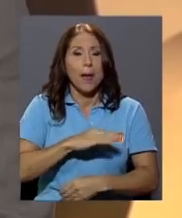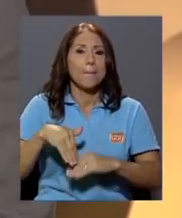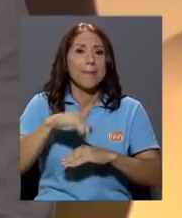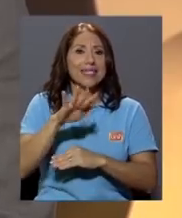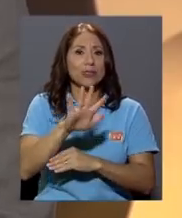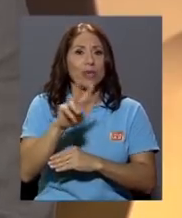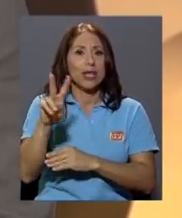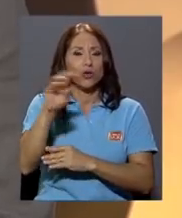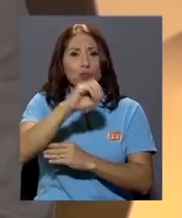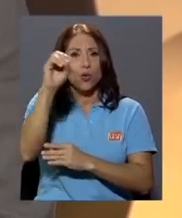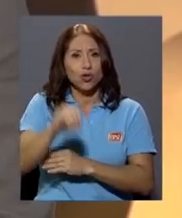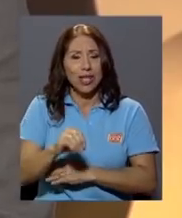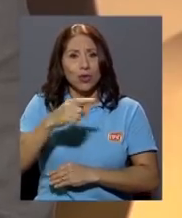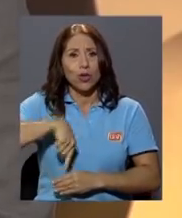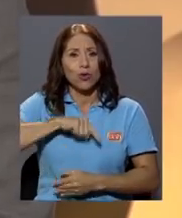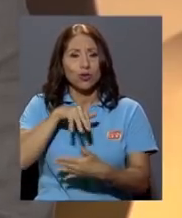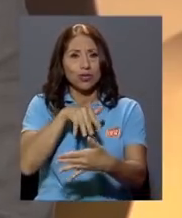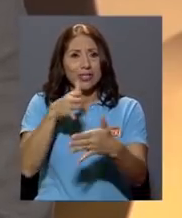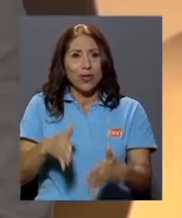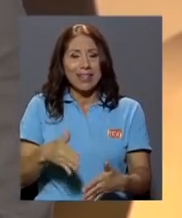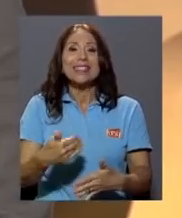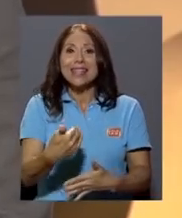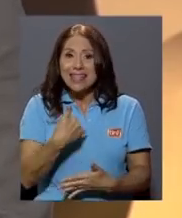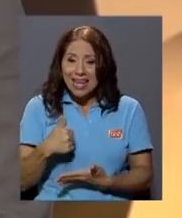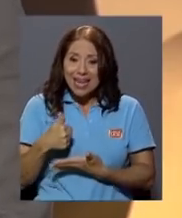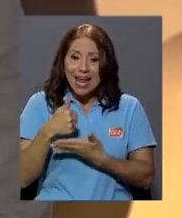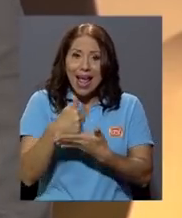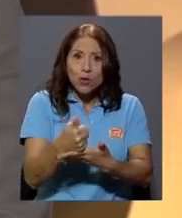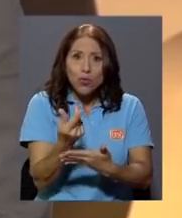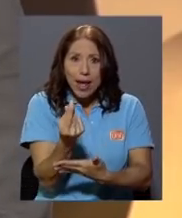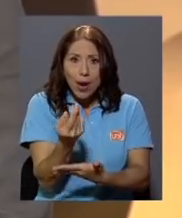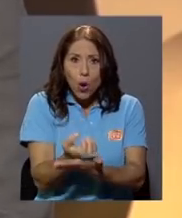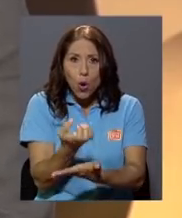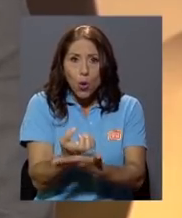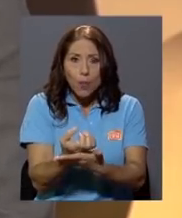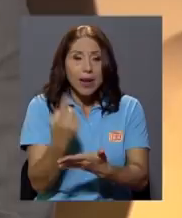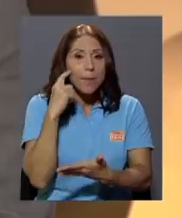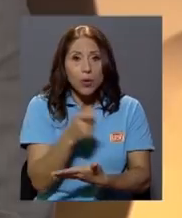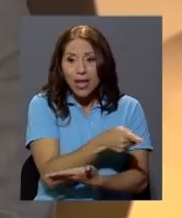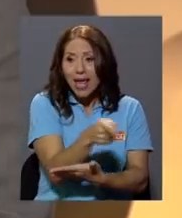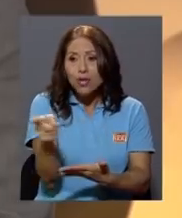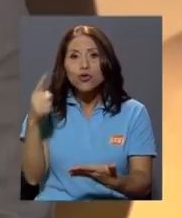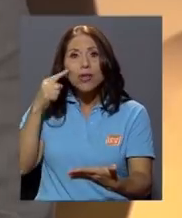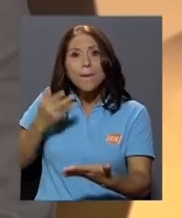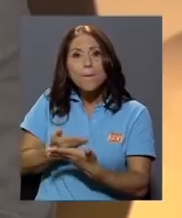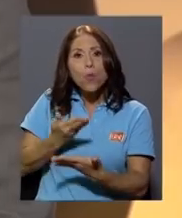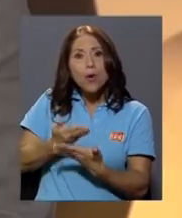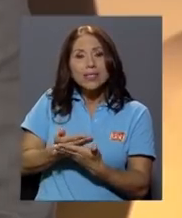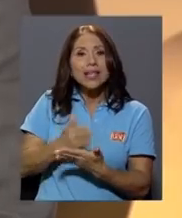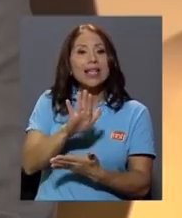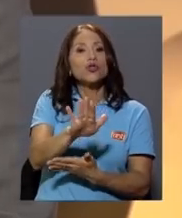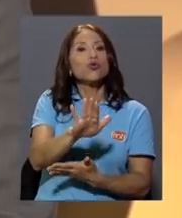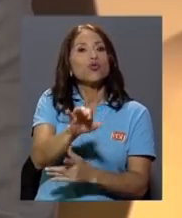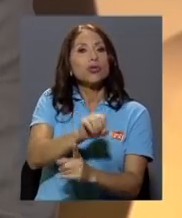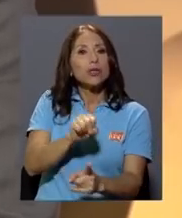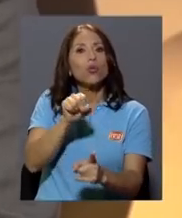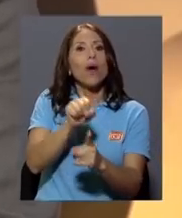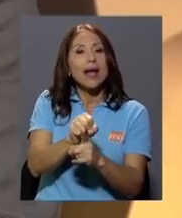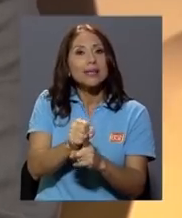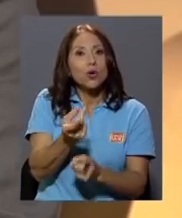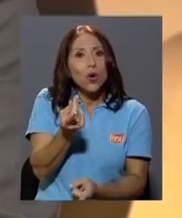estudiantes cuentan con una beca porque demuestran que su condición socioeconómica obliga a que la